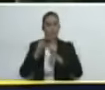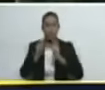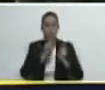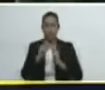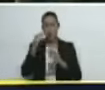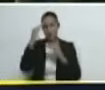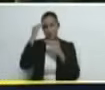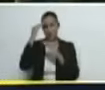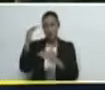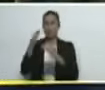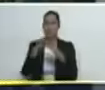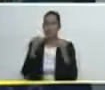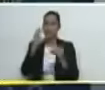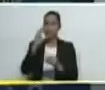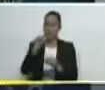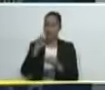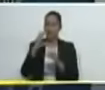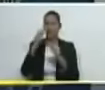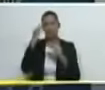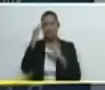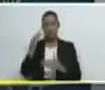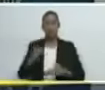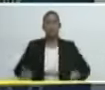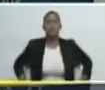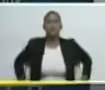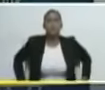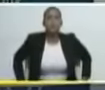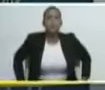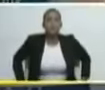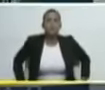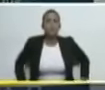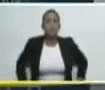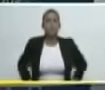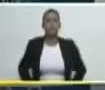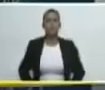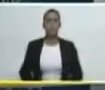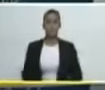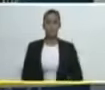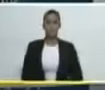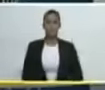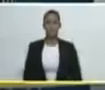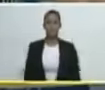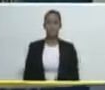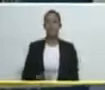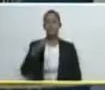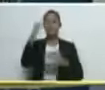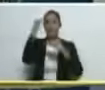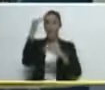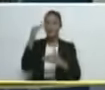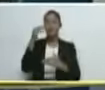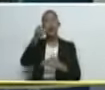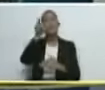del Consejo Nacional Electoral, pero sobre todo un saludo a los que están allá afuera